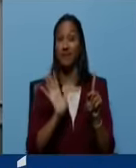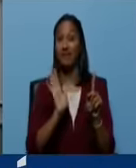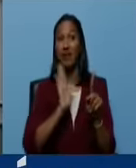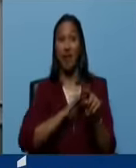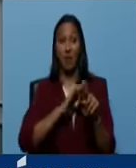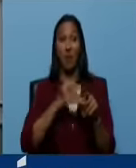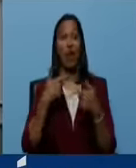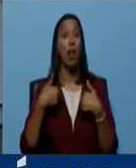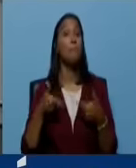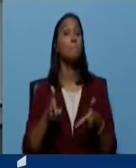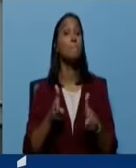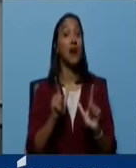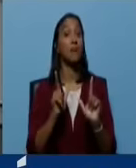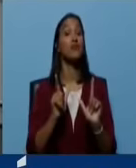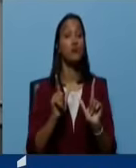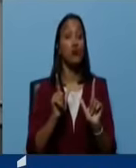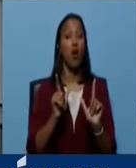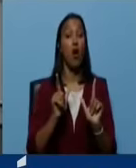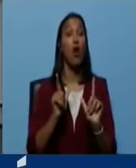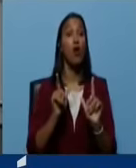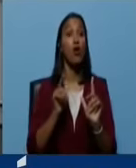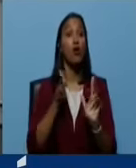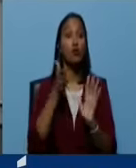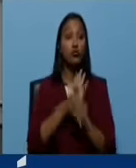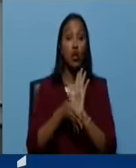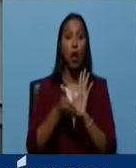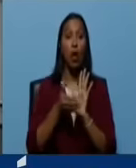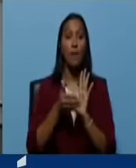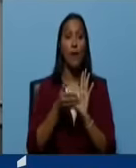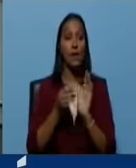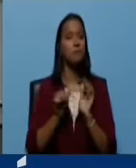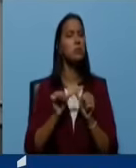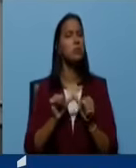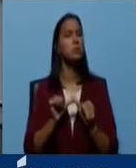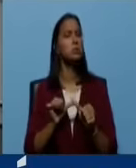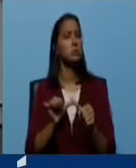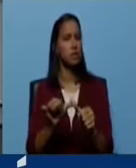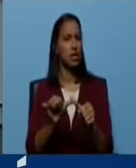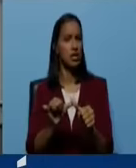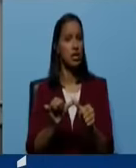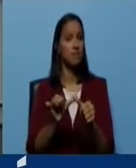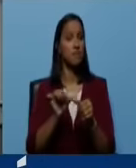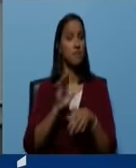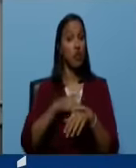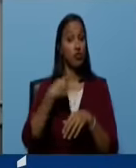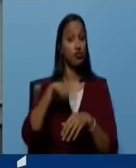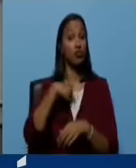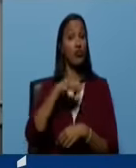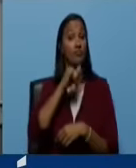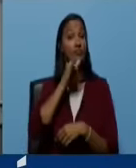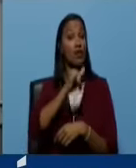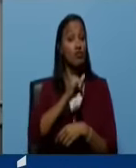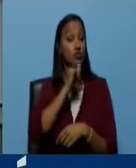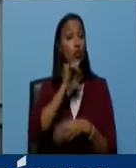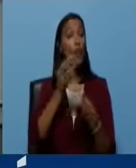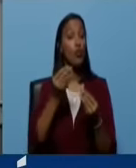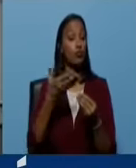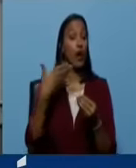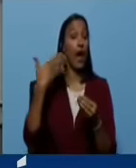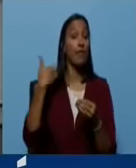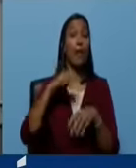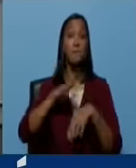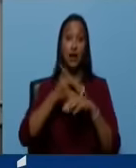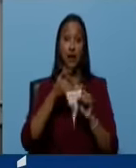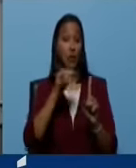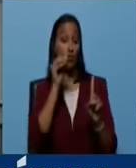para escalar en toda esta situación que ya hemos denunciado. Pero cuando se le cita, no quiere dar la